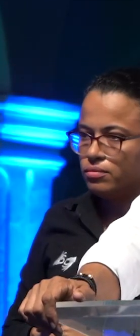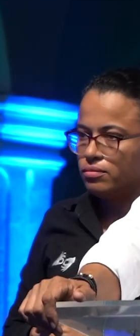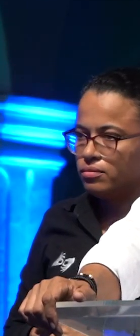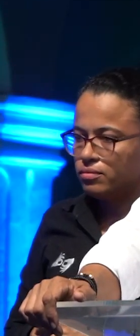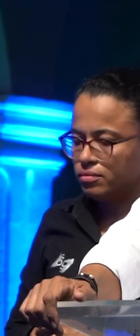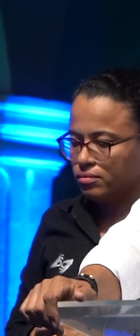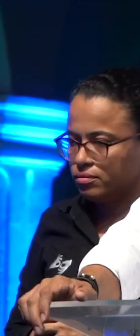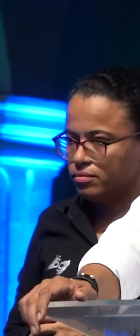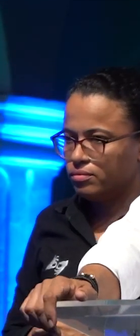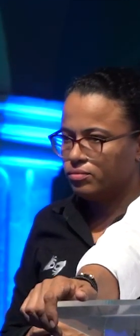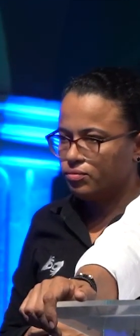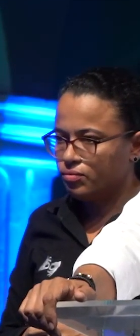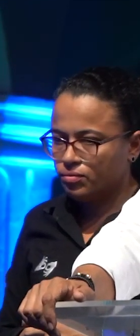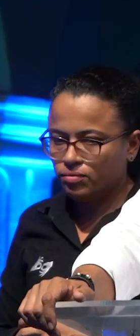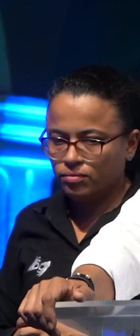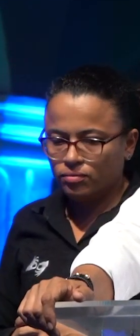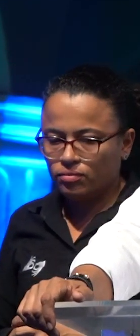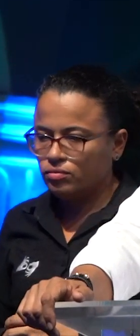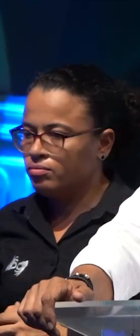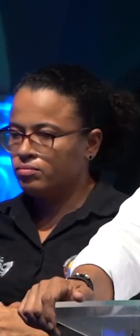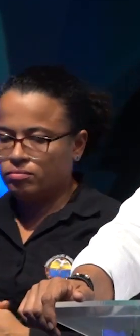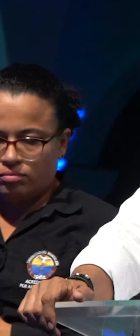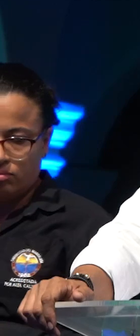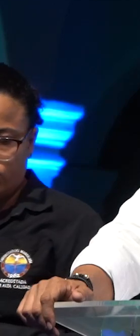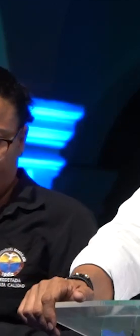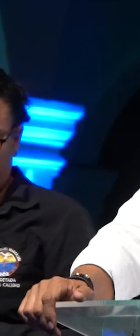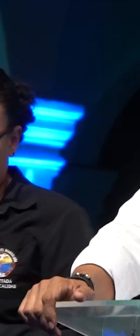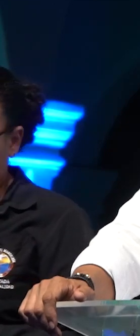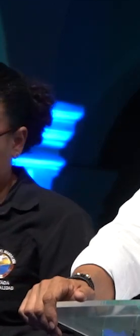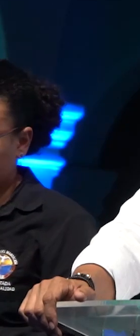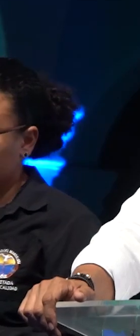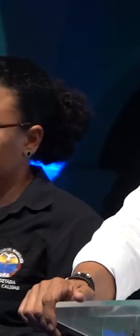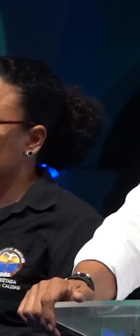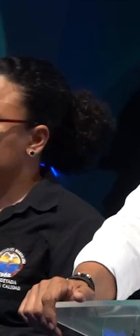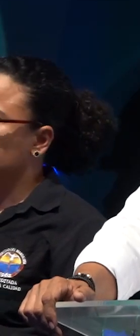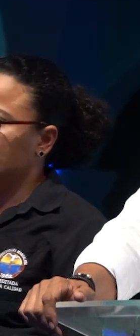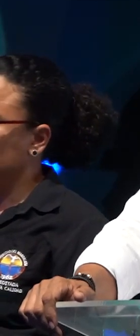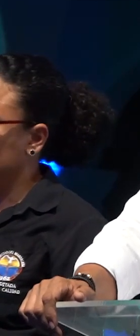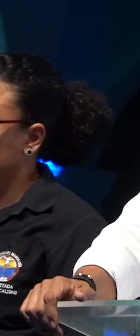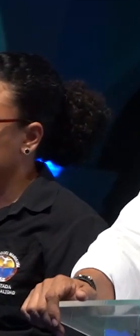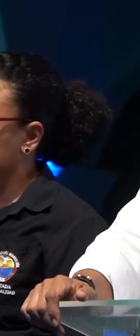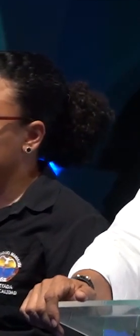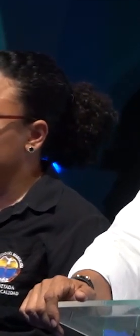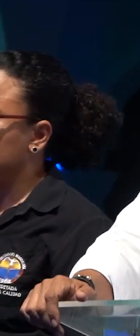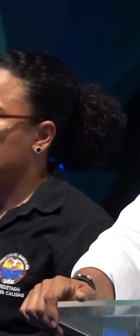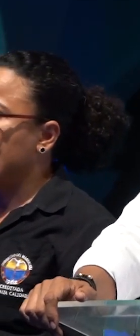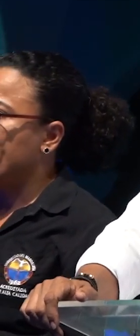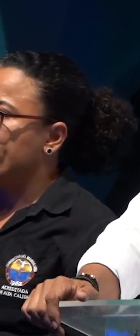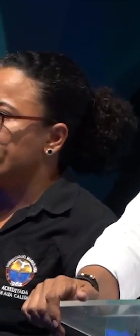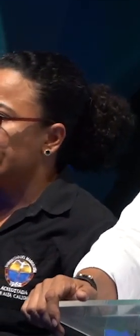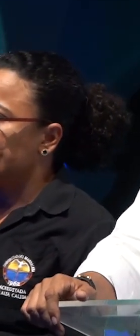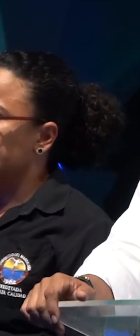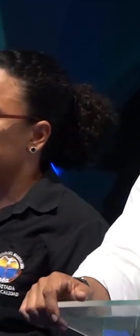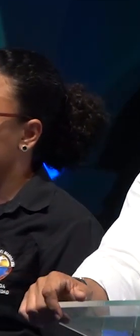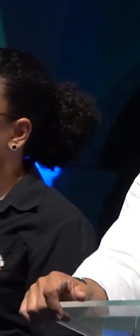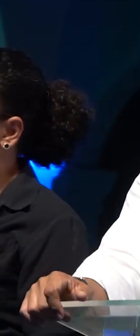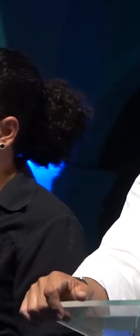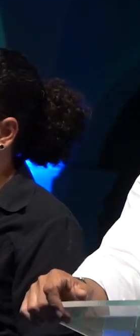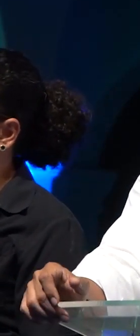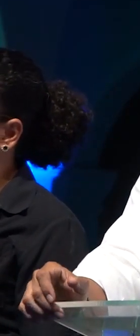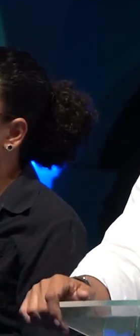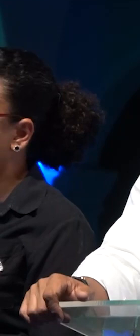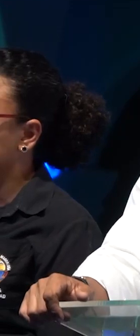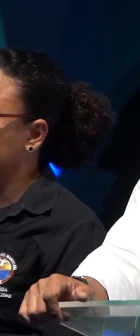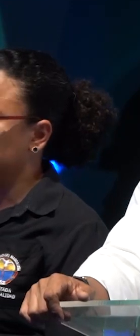su compromiso y señalando con palabras grandilocuentes términos claves, y le di unos keywords,